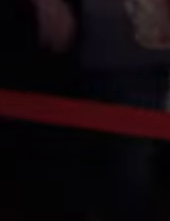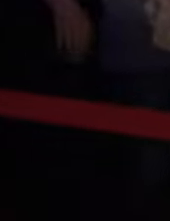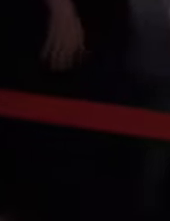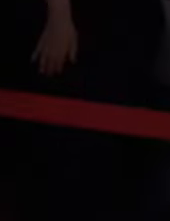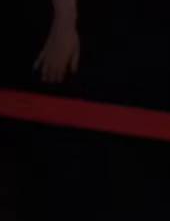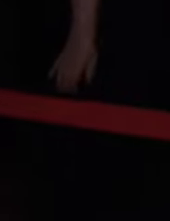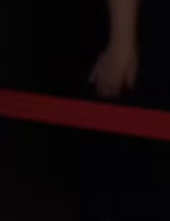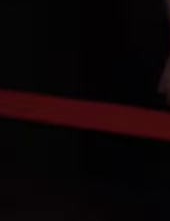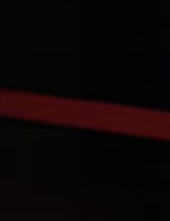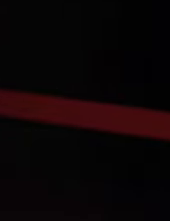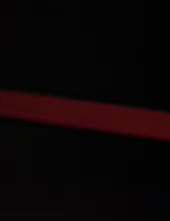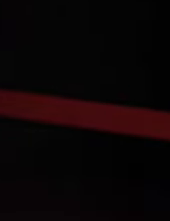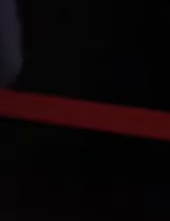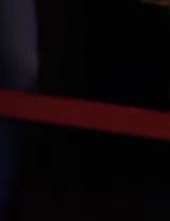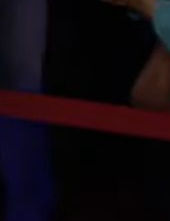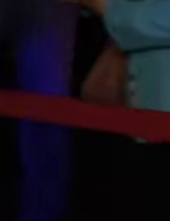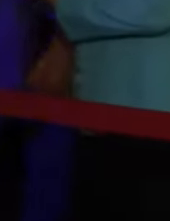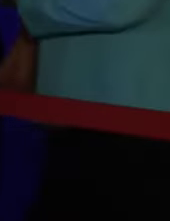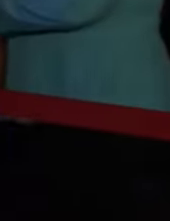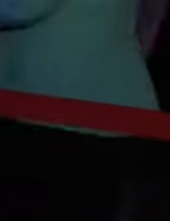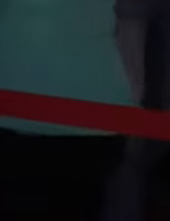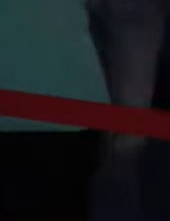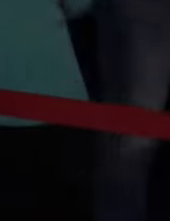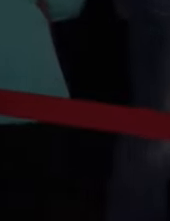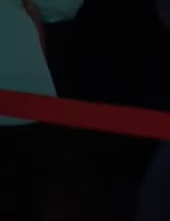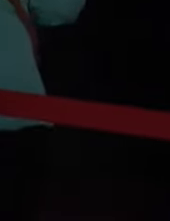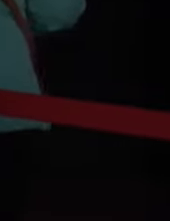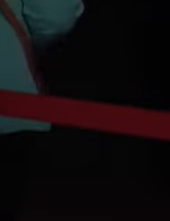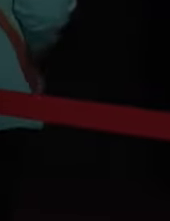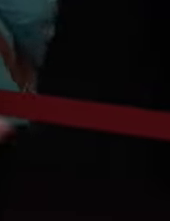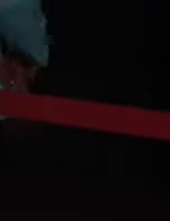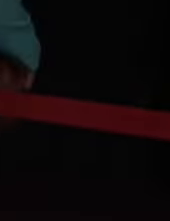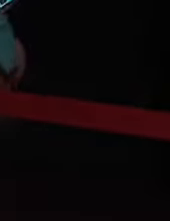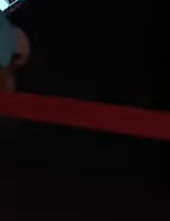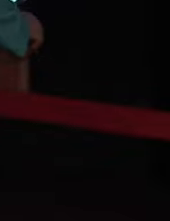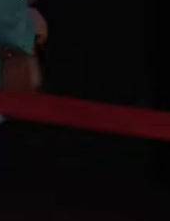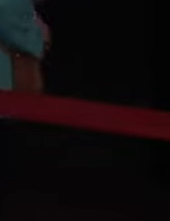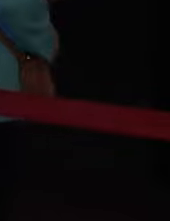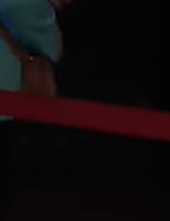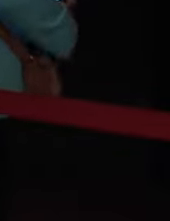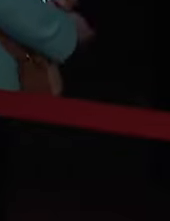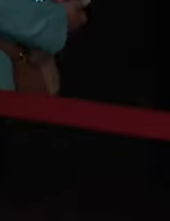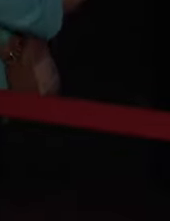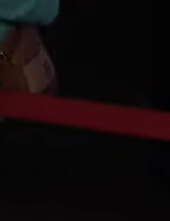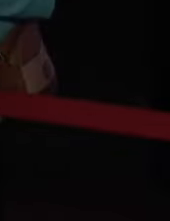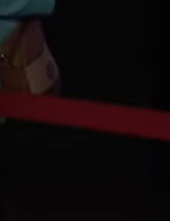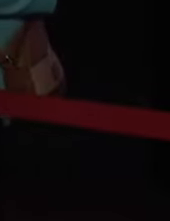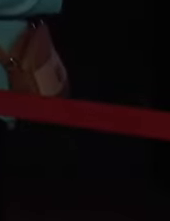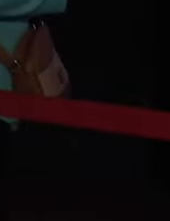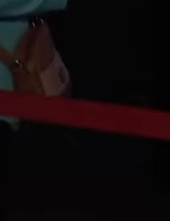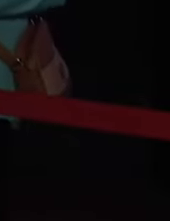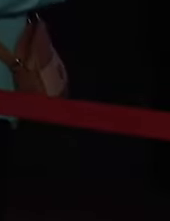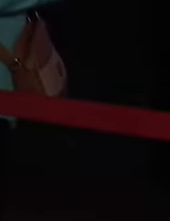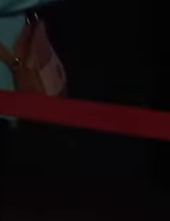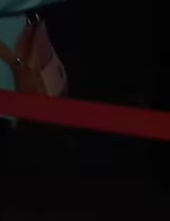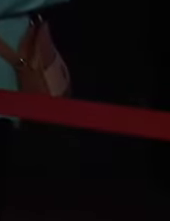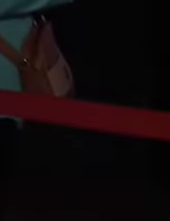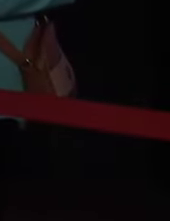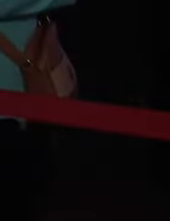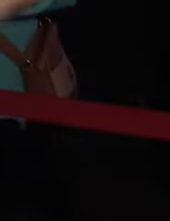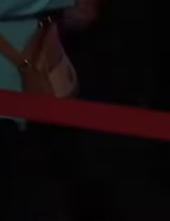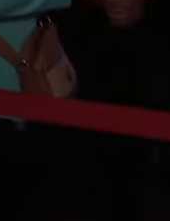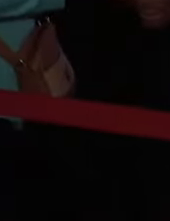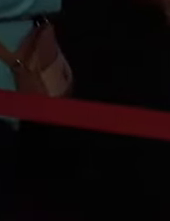mejor que el congreso futuro lo vean cientos de millones de personas en el mundo entero porque lo van a poder escuchar en su idioma